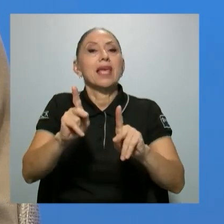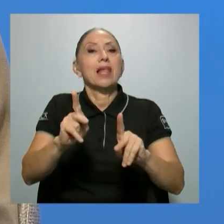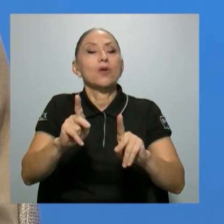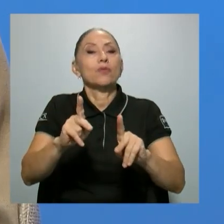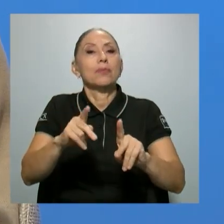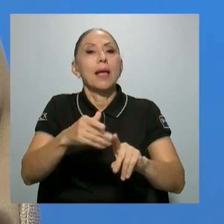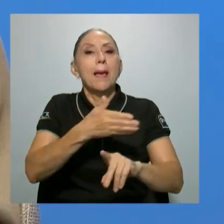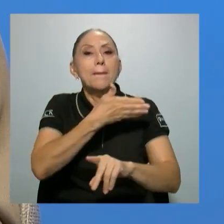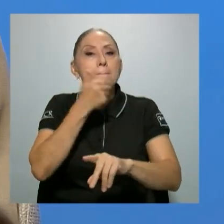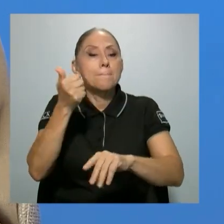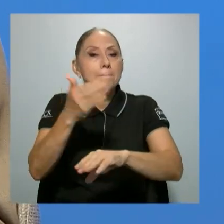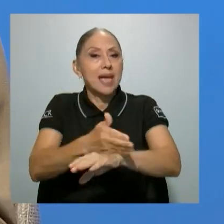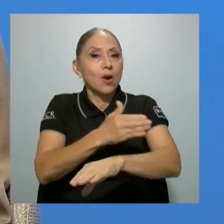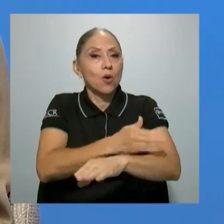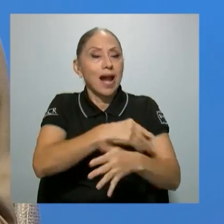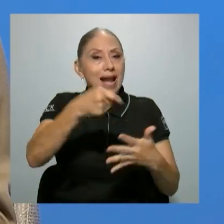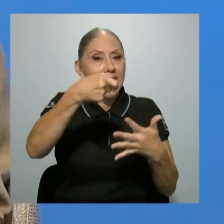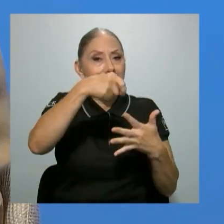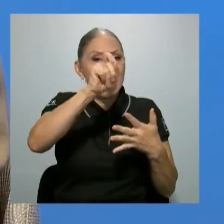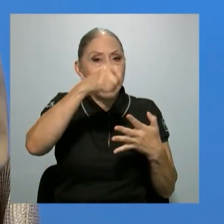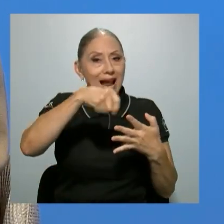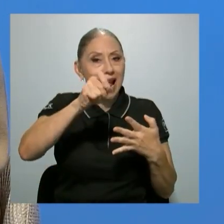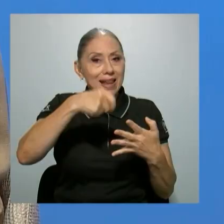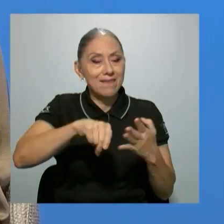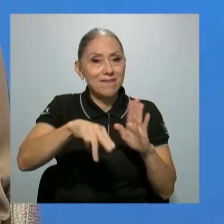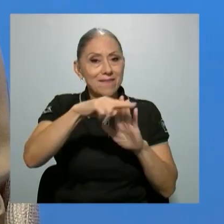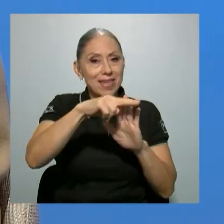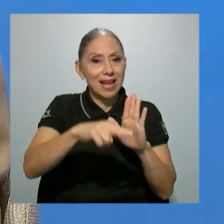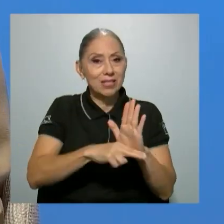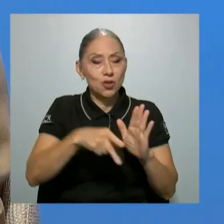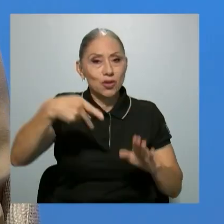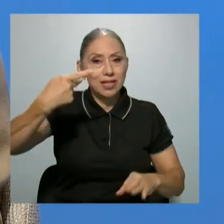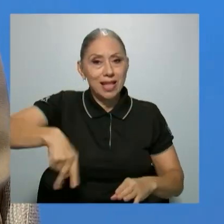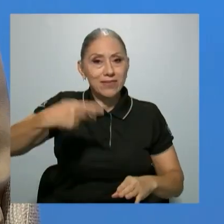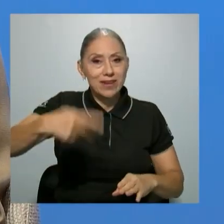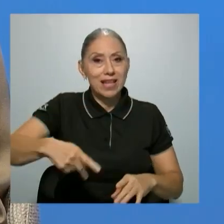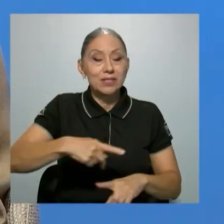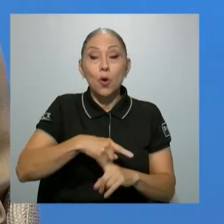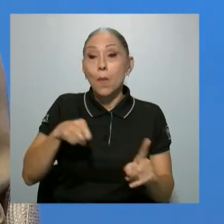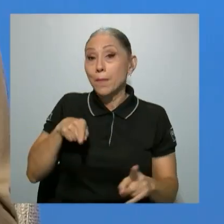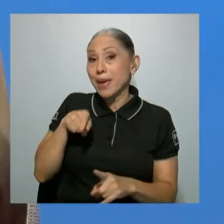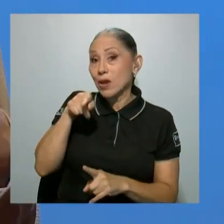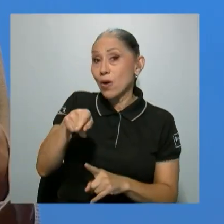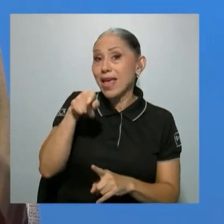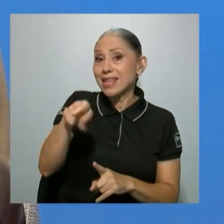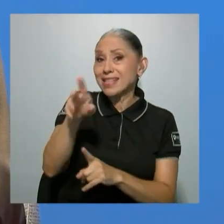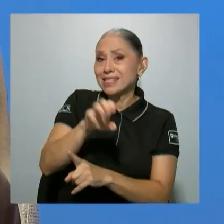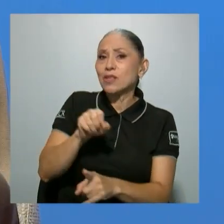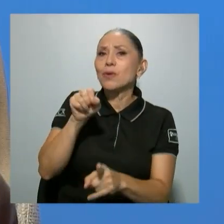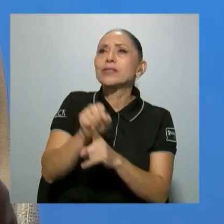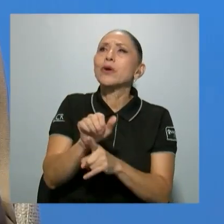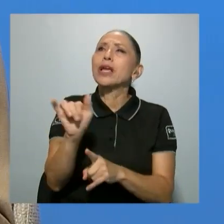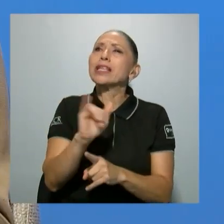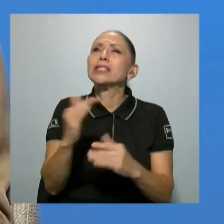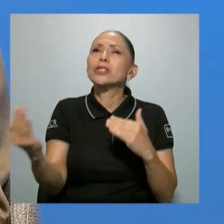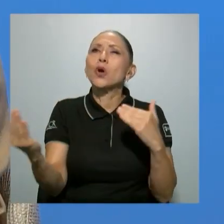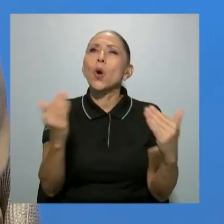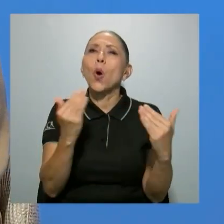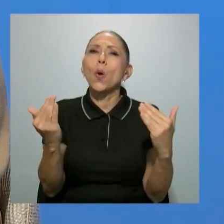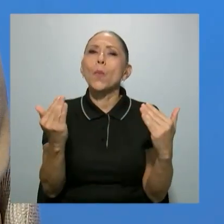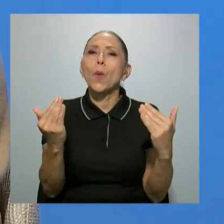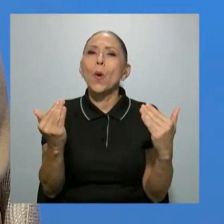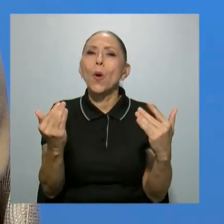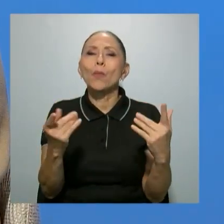calificación de riesgo. Sin embargo, decimos que ese desempeño es como mirar una foto con lente reducido.